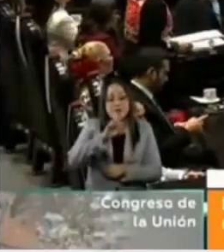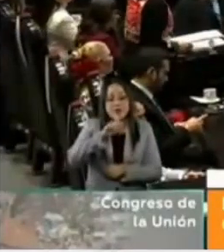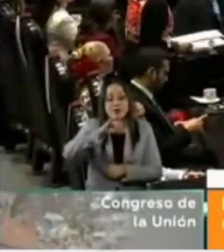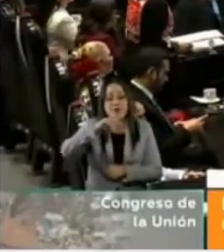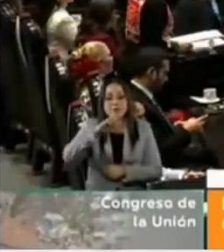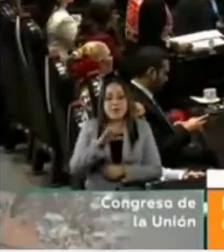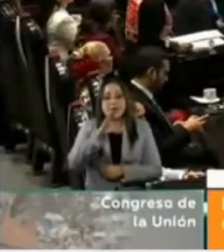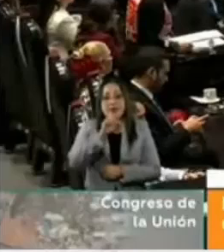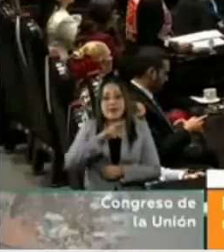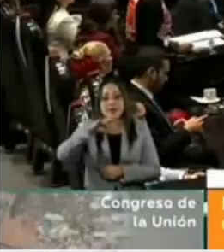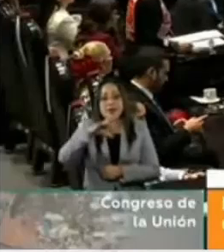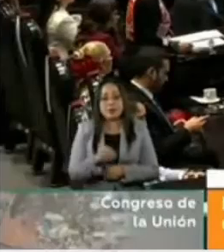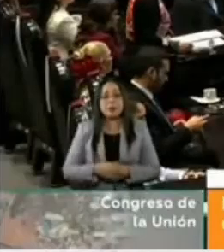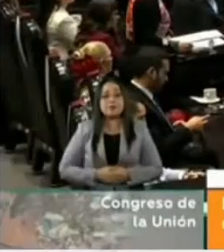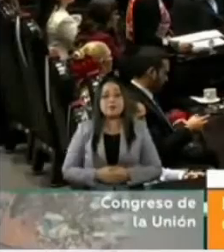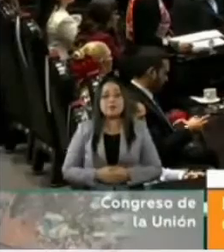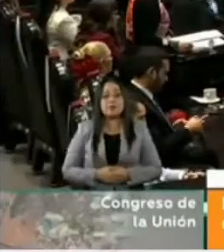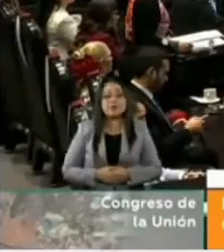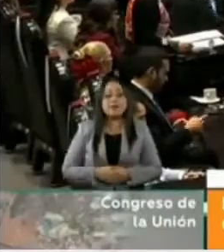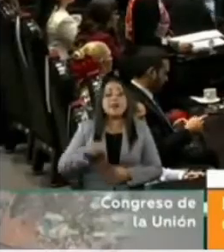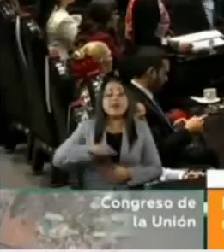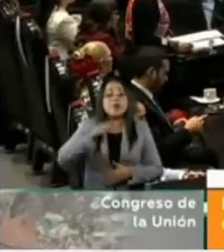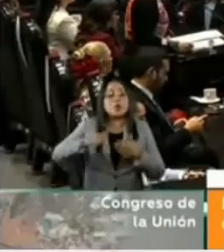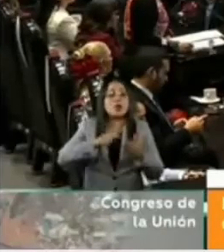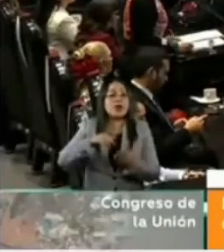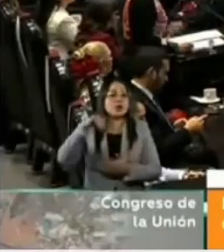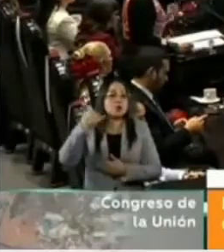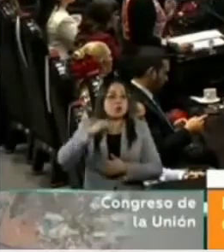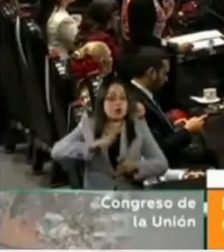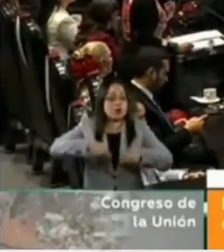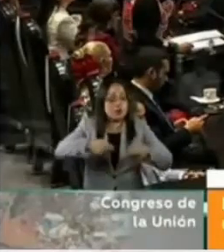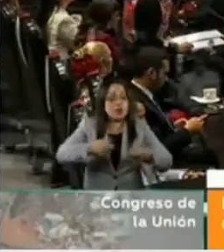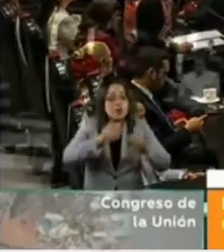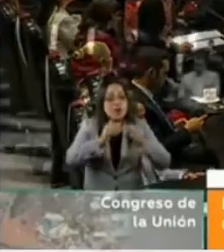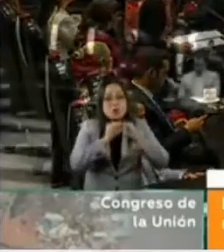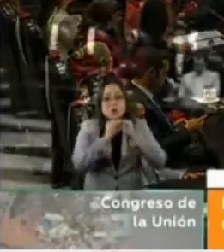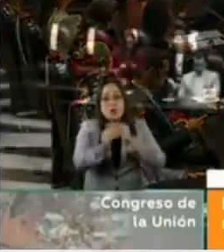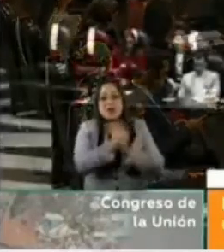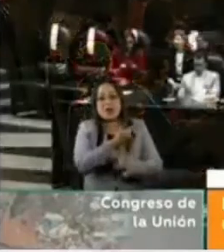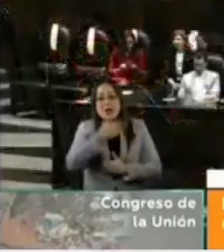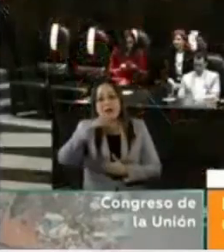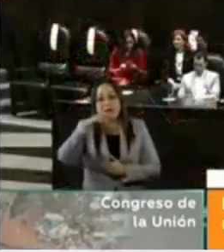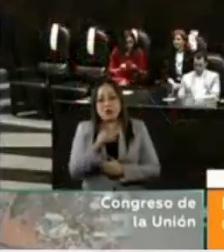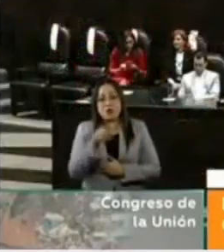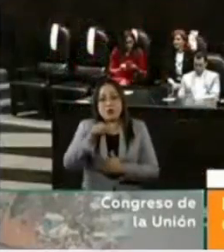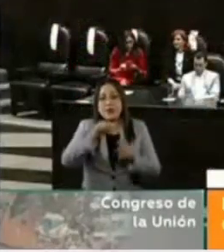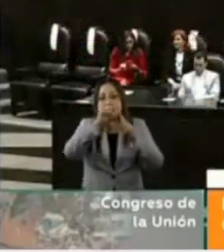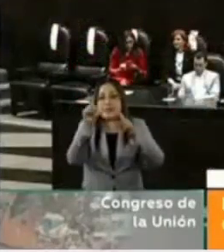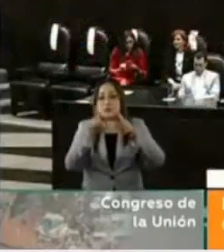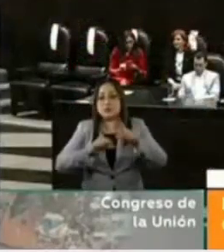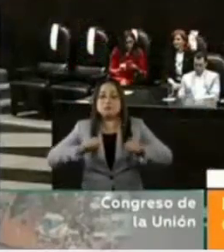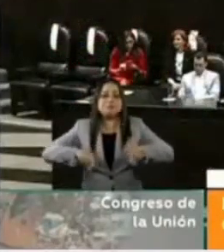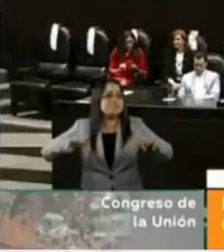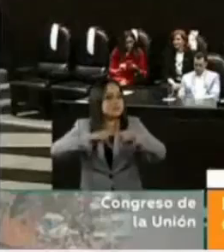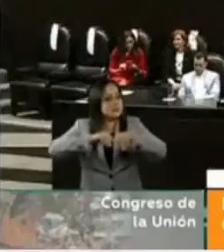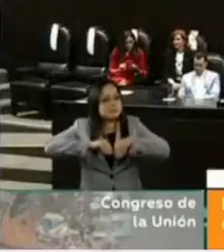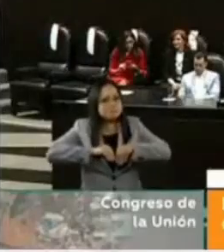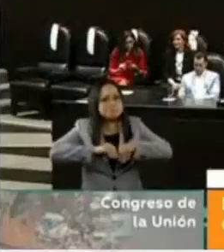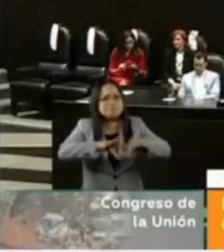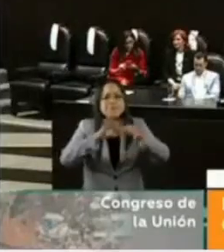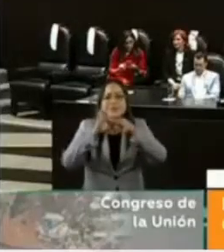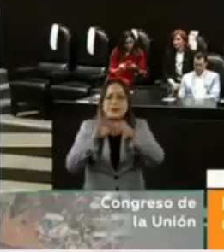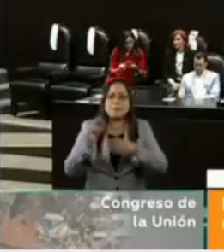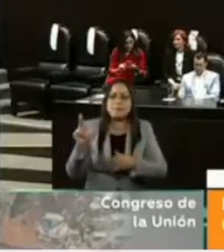a presidentes. ¿Cómo pueden evaluar este momento histórico? La primera presidenta de México el